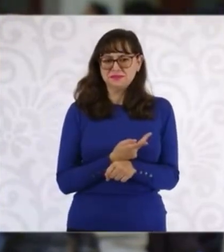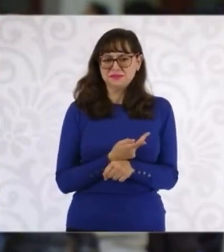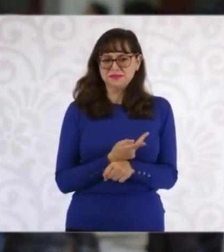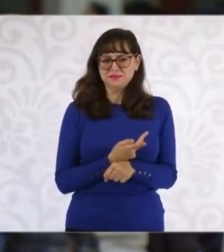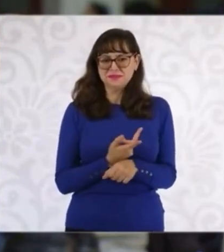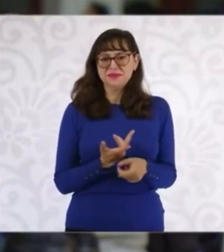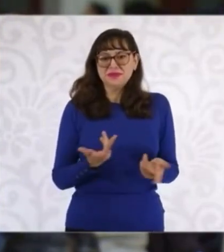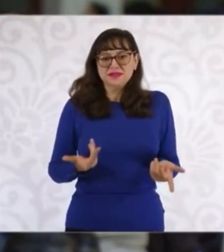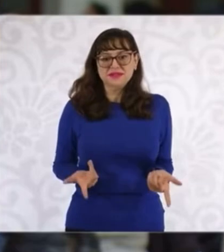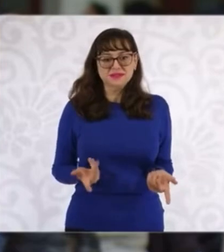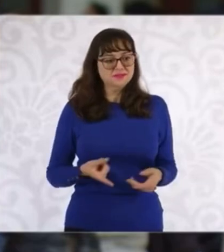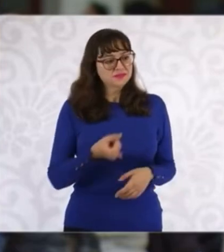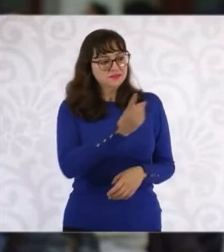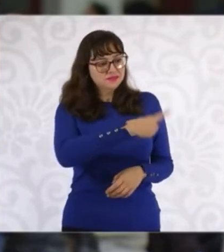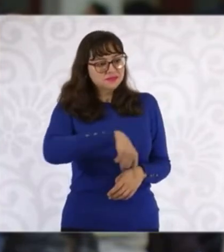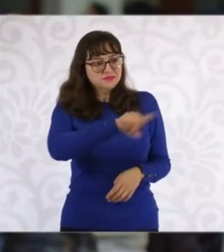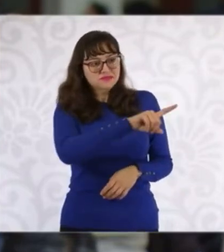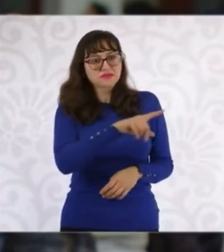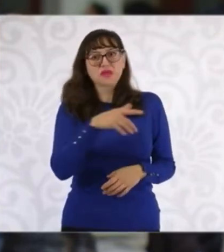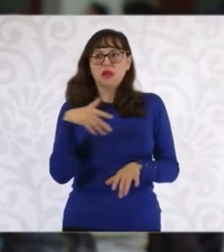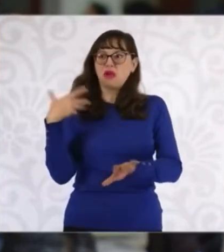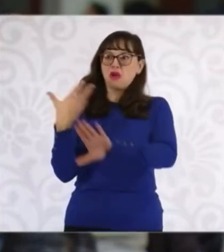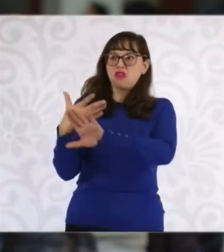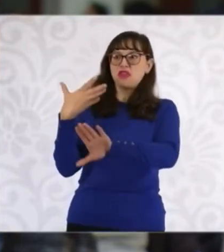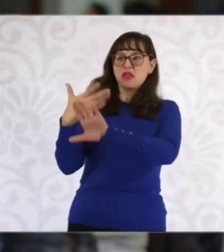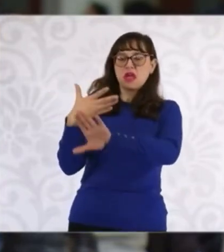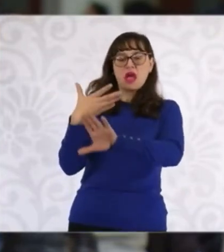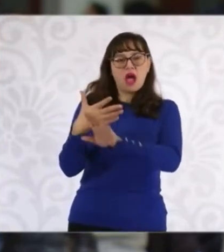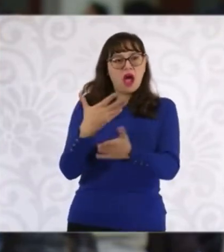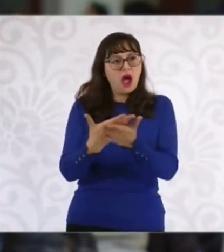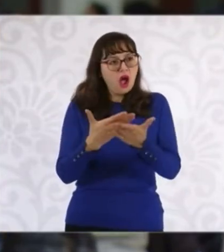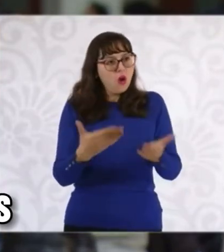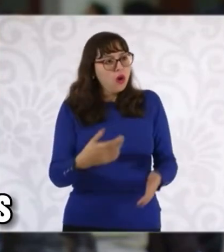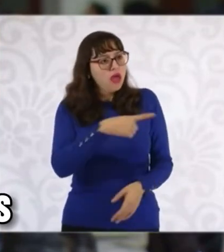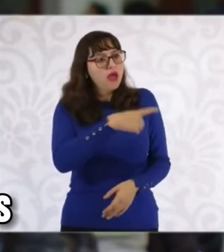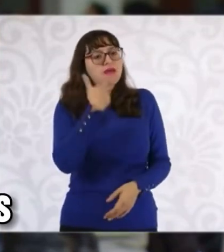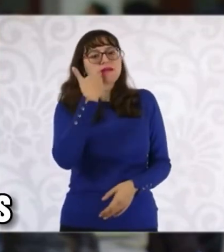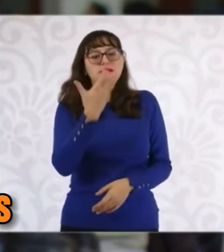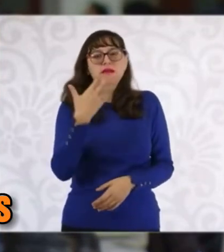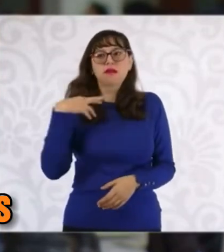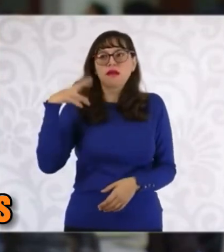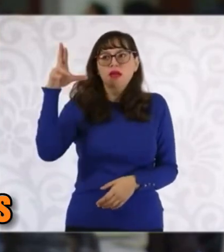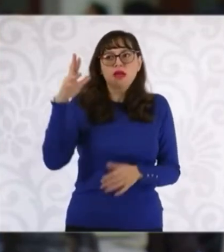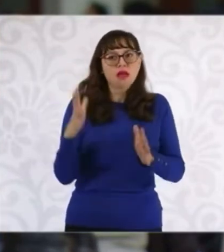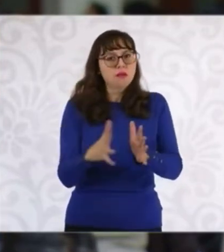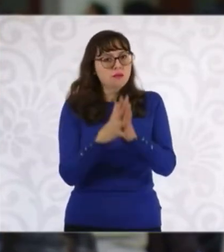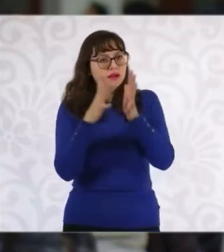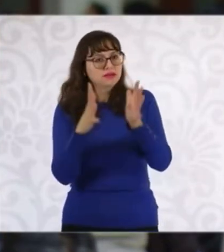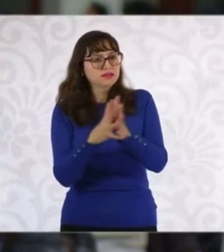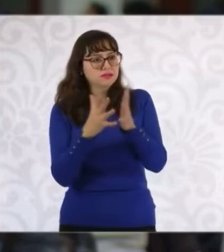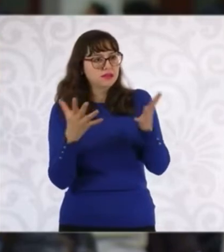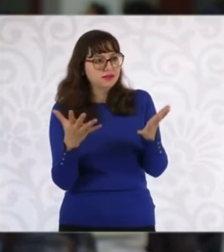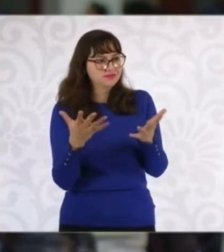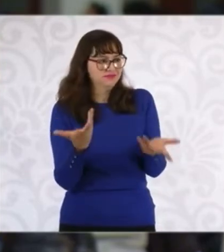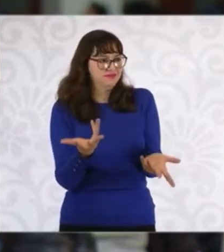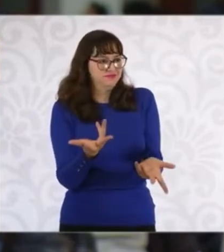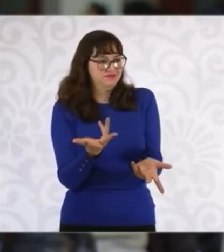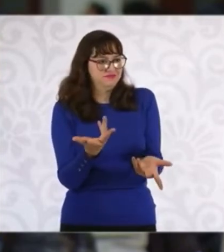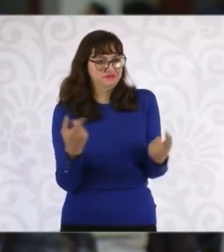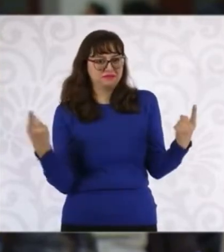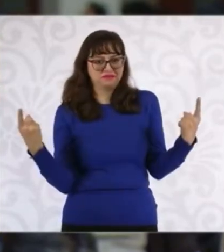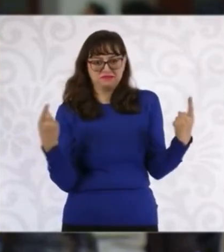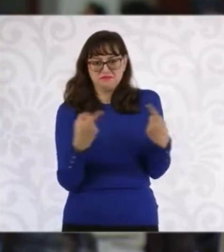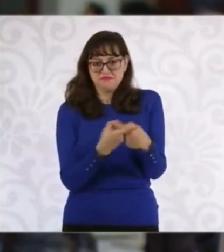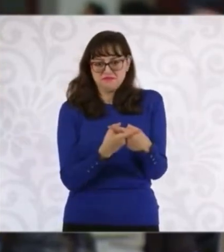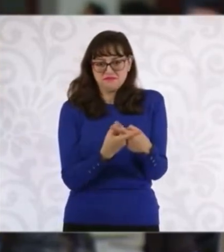mismo lo que durante meses se criticó de la propia reforma judicial y la ley judicial, cuando personajes vinculados al panismo también levantan la